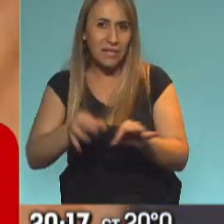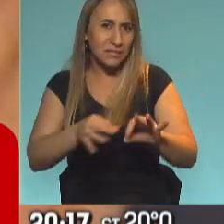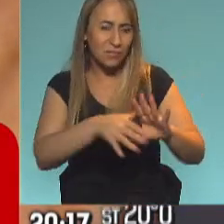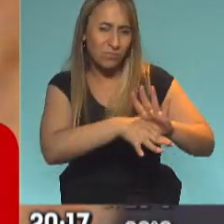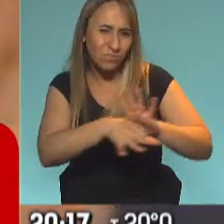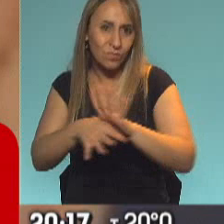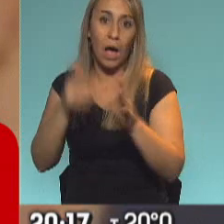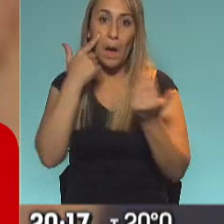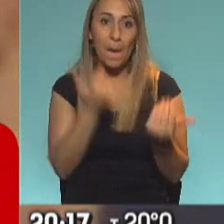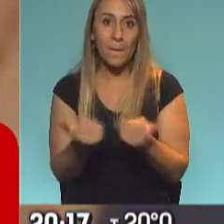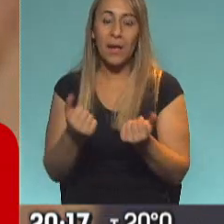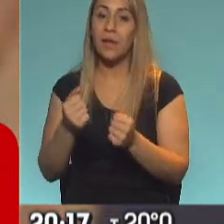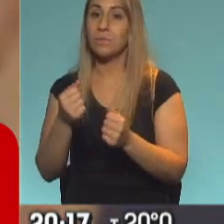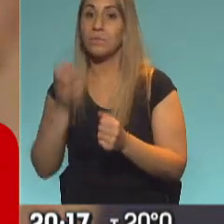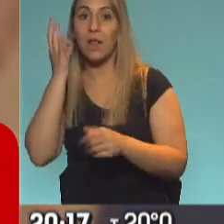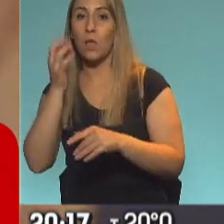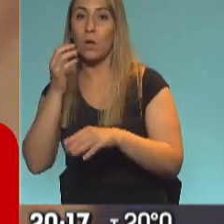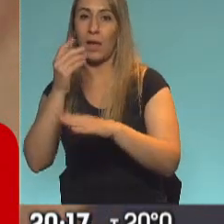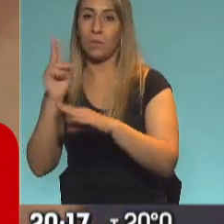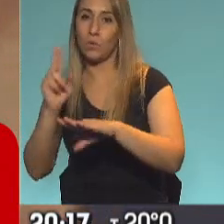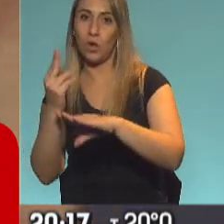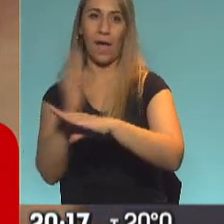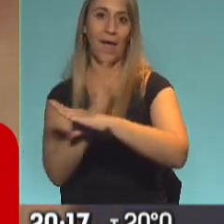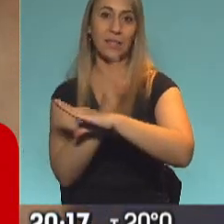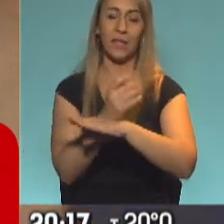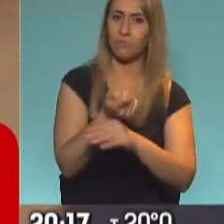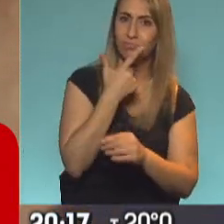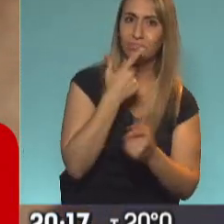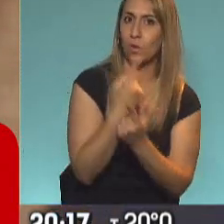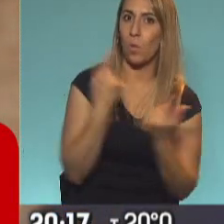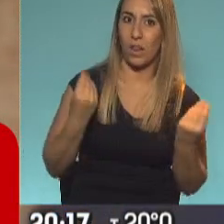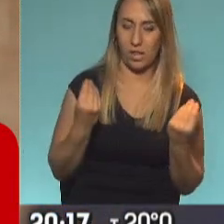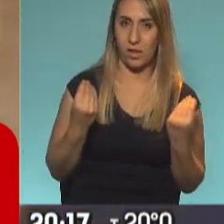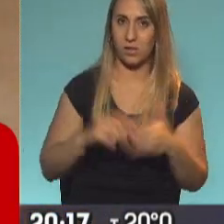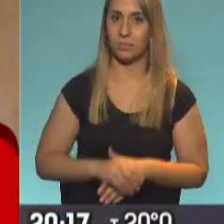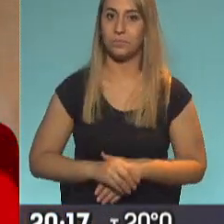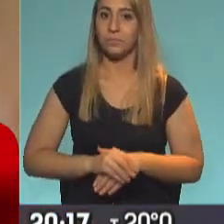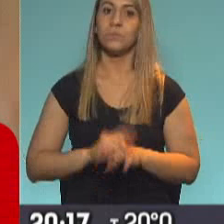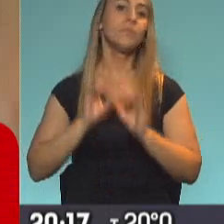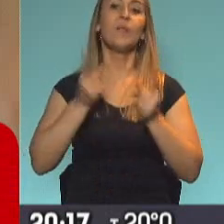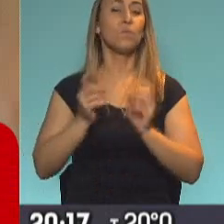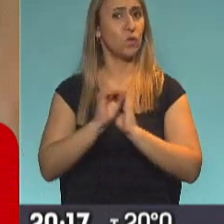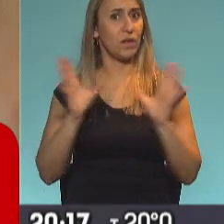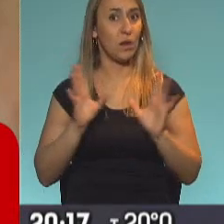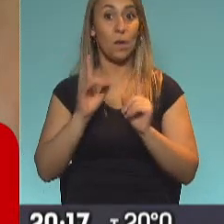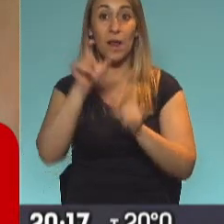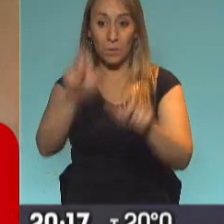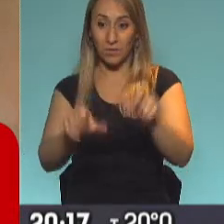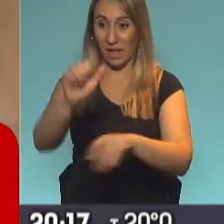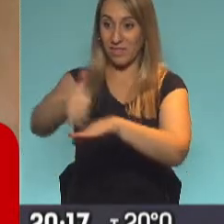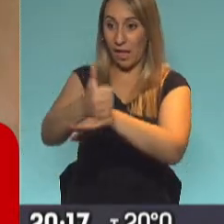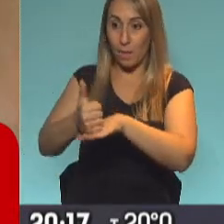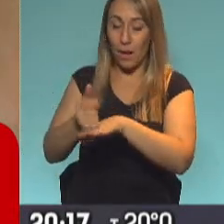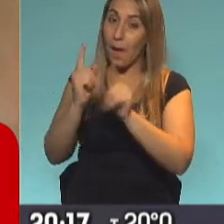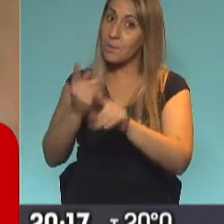tomó en las últimas horas y cómo. También está claro, ¿no? Las personas que estaban allí eran las mismas que estaban antes. Uh-huh.